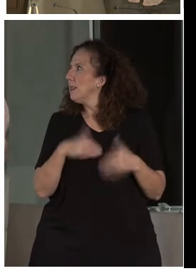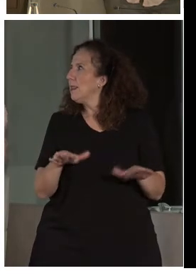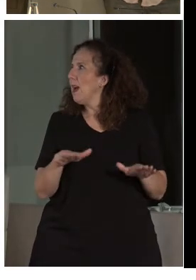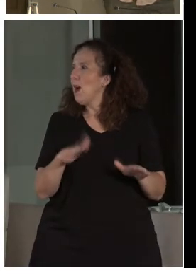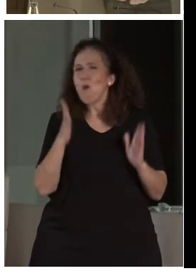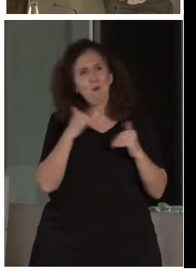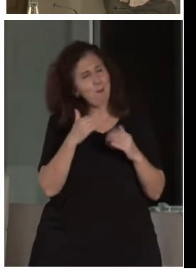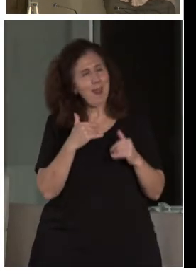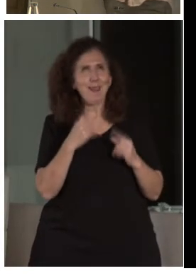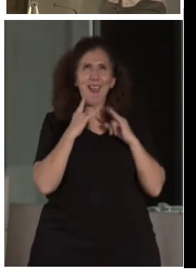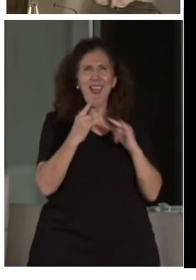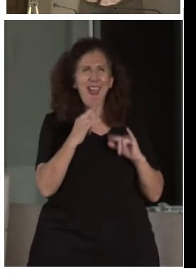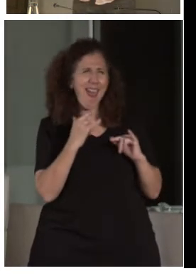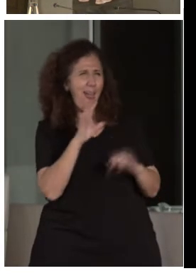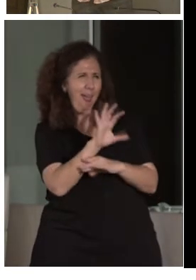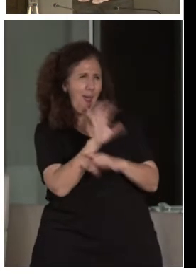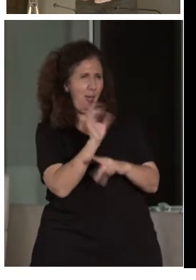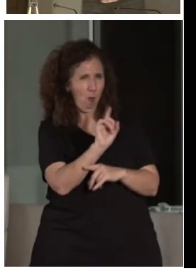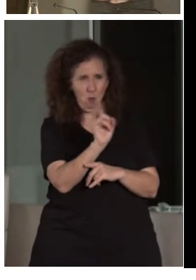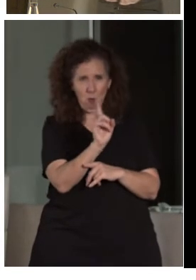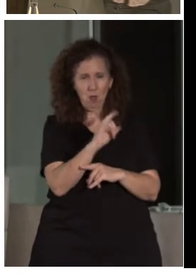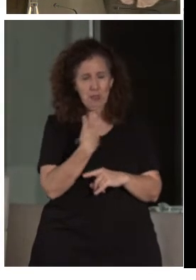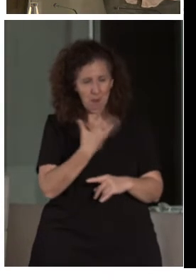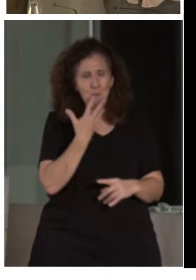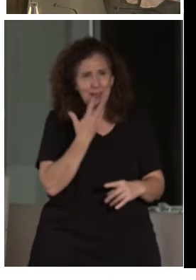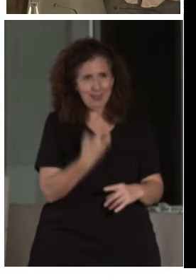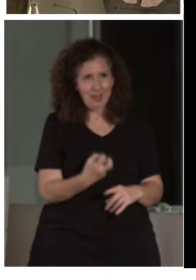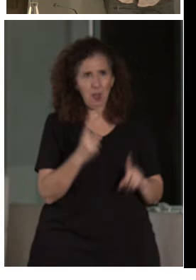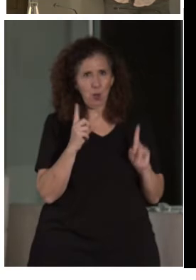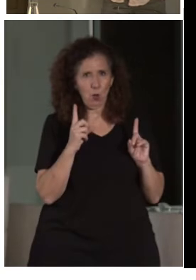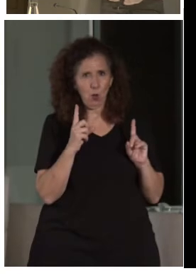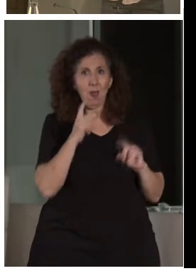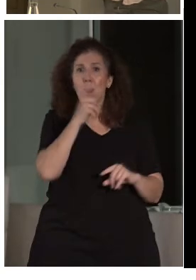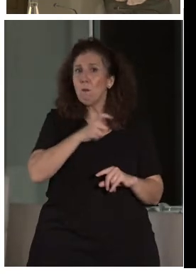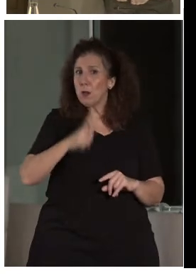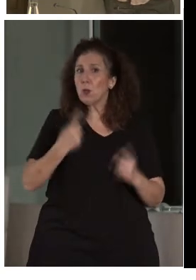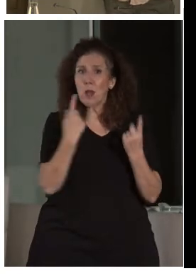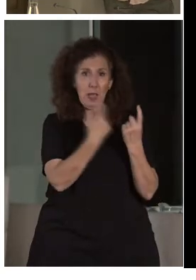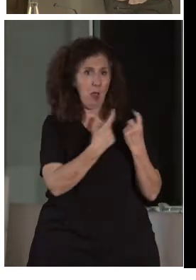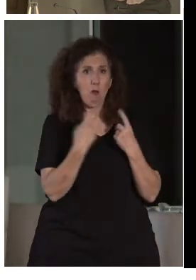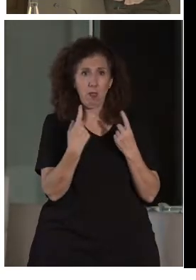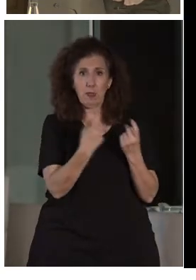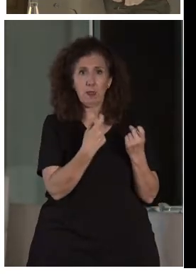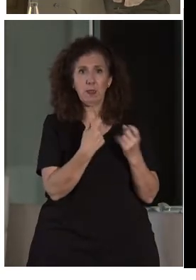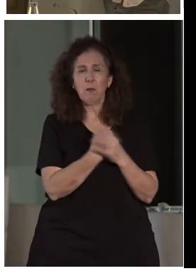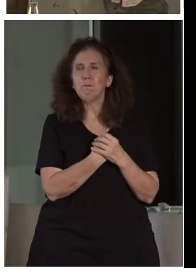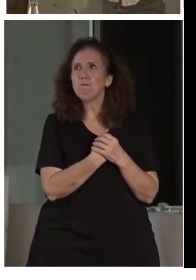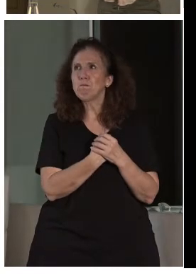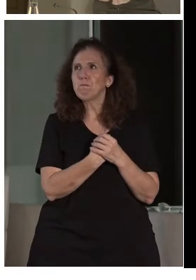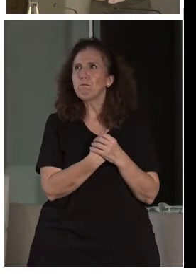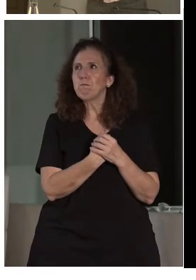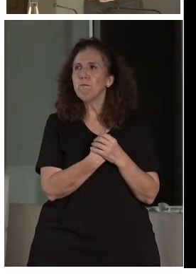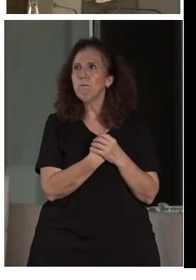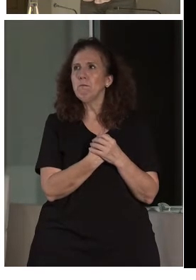Ya no había tanto cachondeo, ya esto ya es más serio, ¿no? Ya es gente que realmente lo necesita, ¿ok? Bueno, aquí vemos a